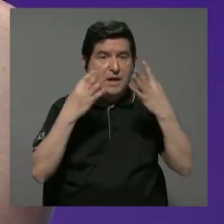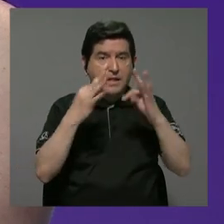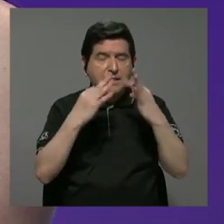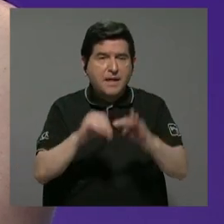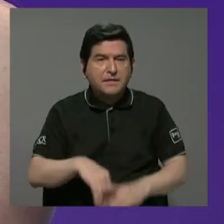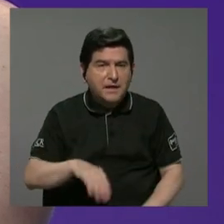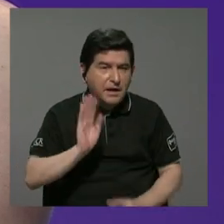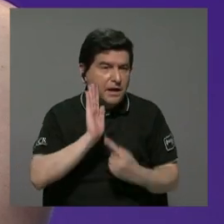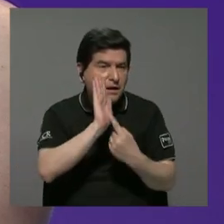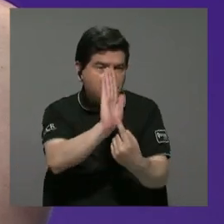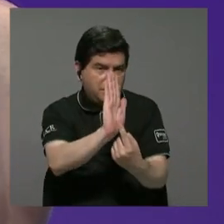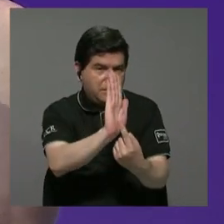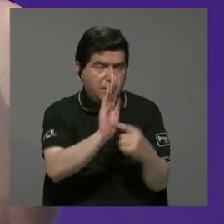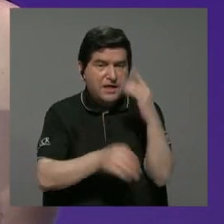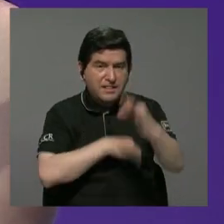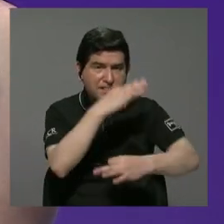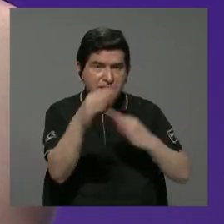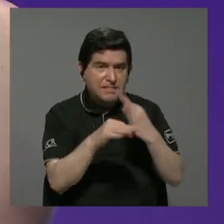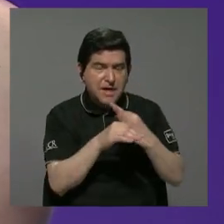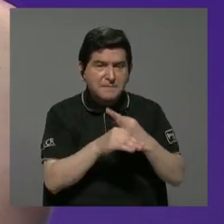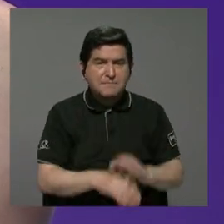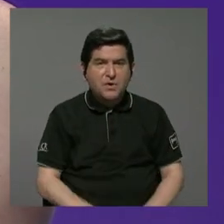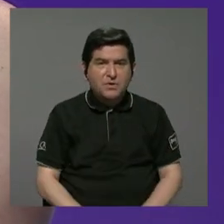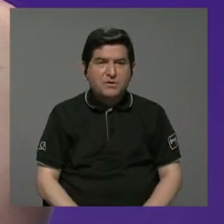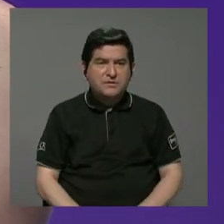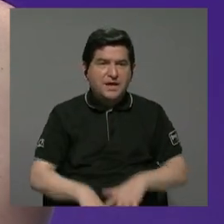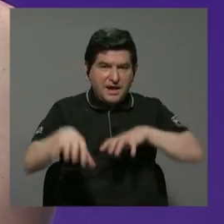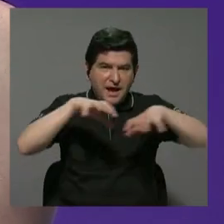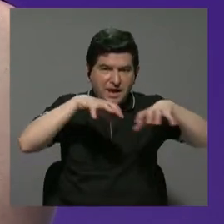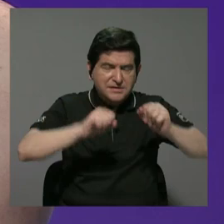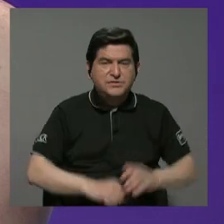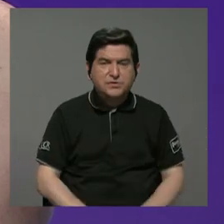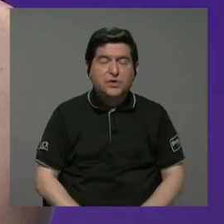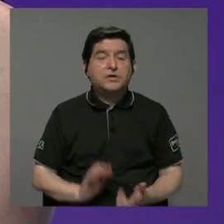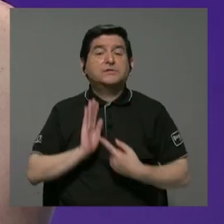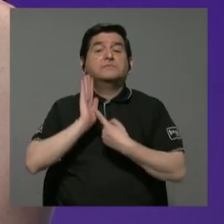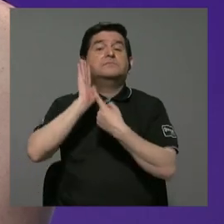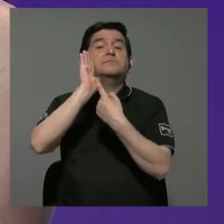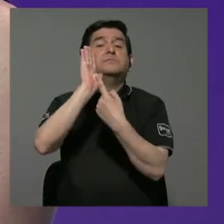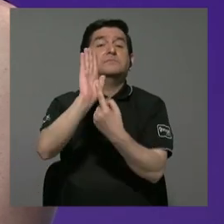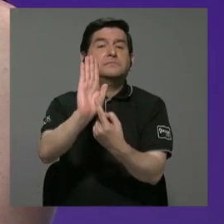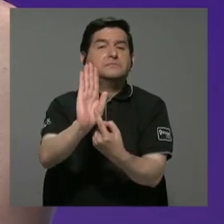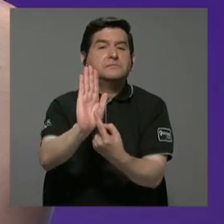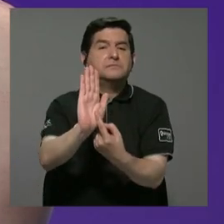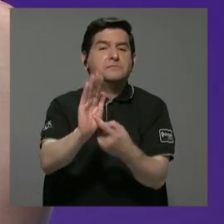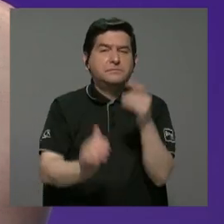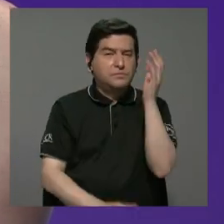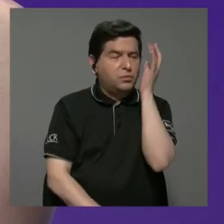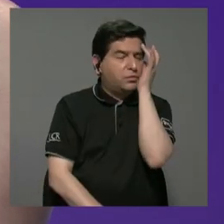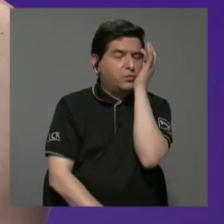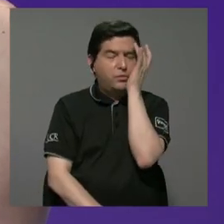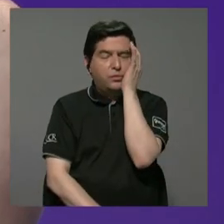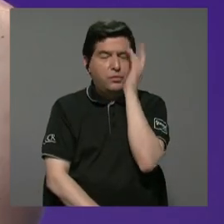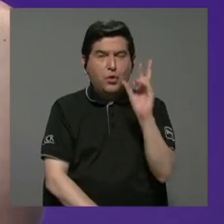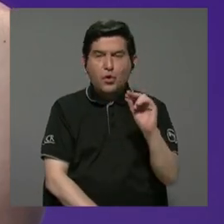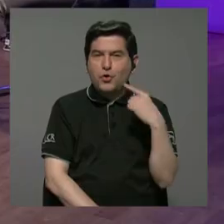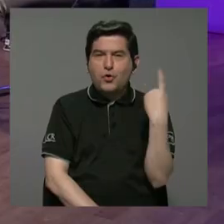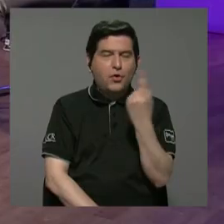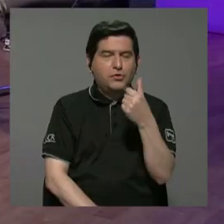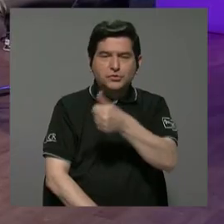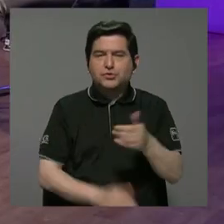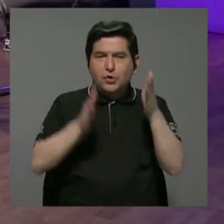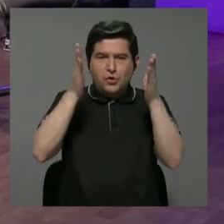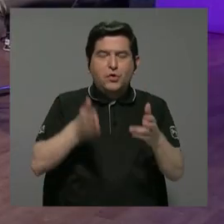visibilizar que este tipo de manifestaciones también son una muestra, una demostración de que la preocupación no es solo de los rectores de